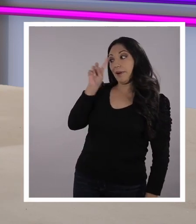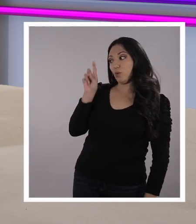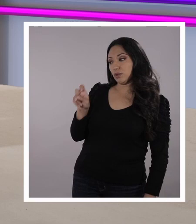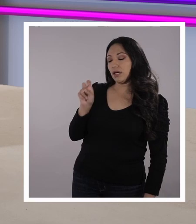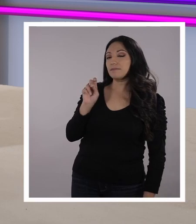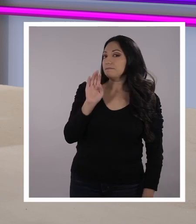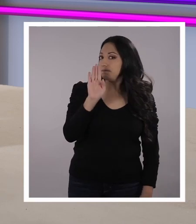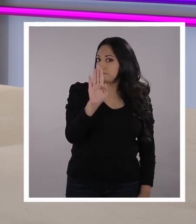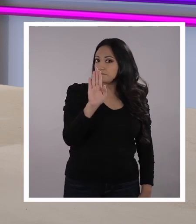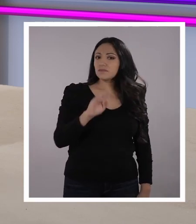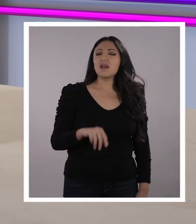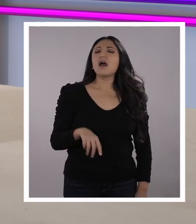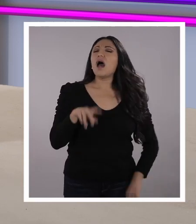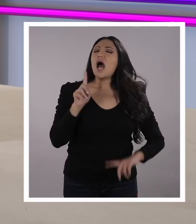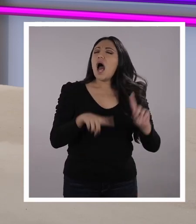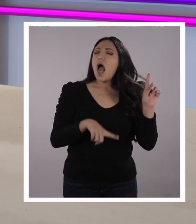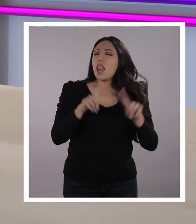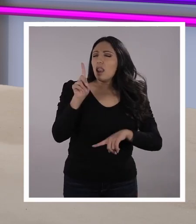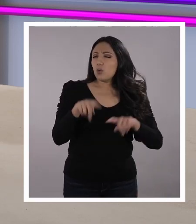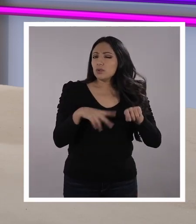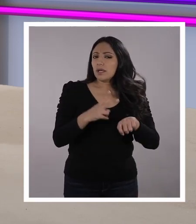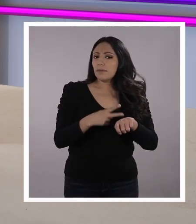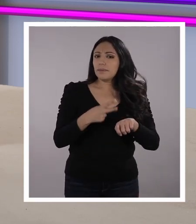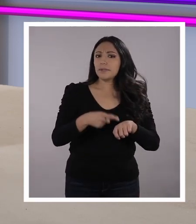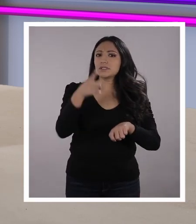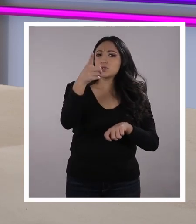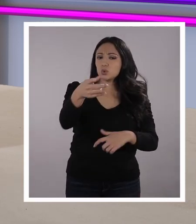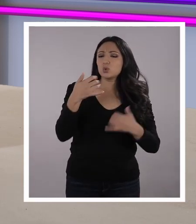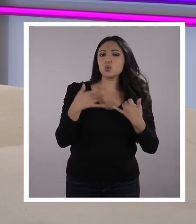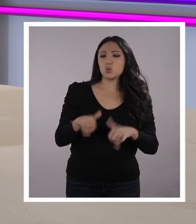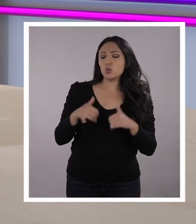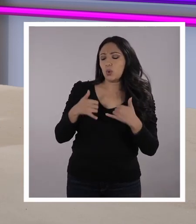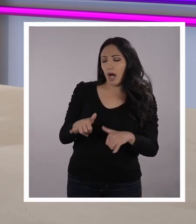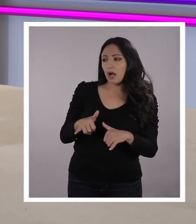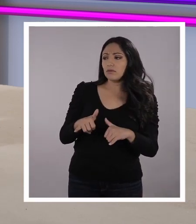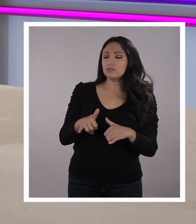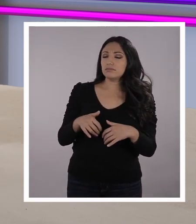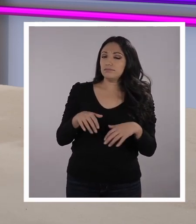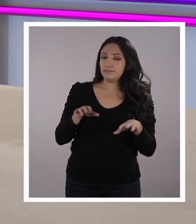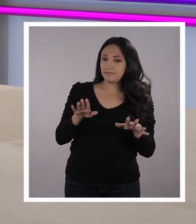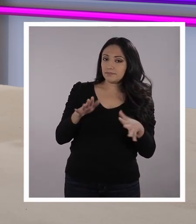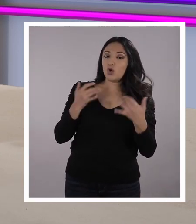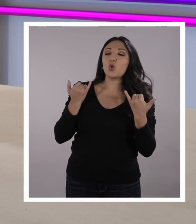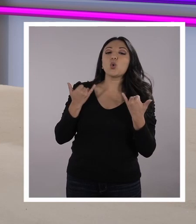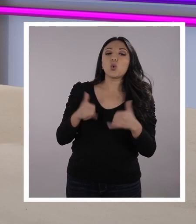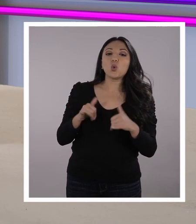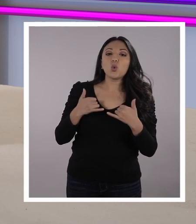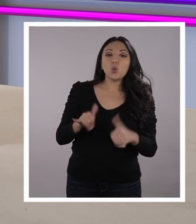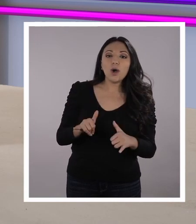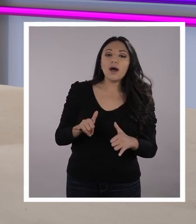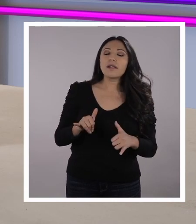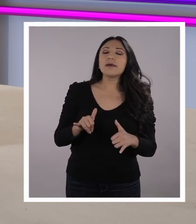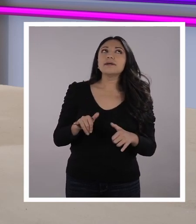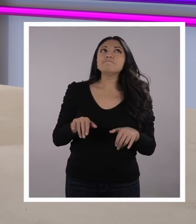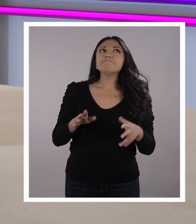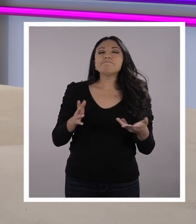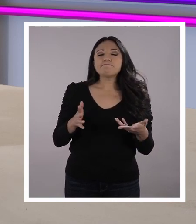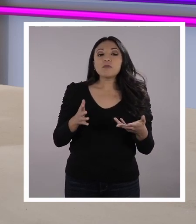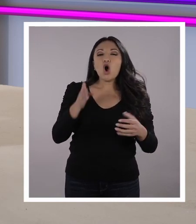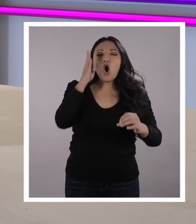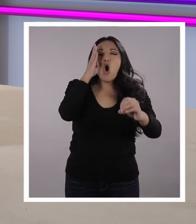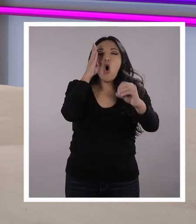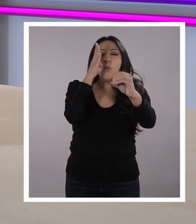Santi. ¿Alguna vez tú has jugado un juego, valga la redundancia, en